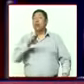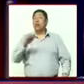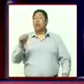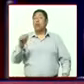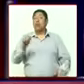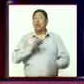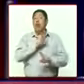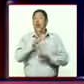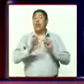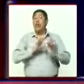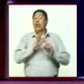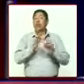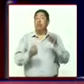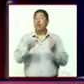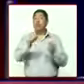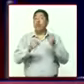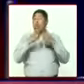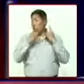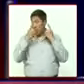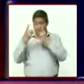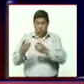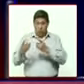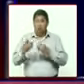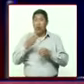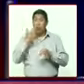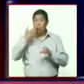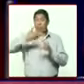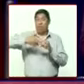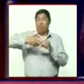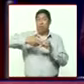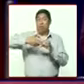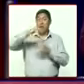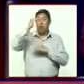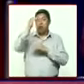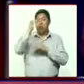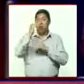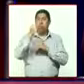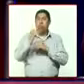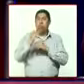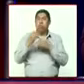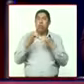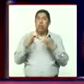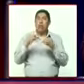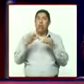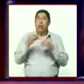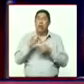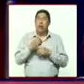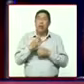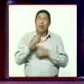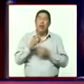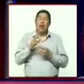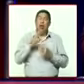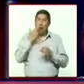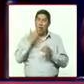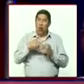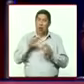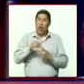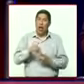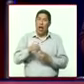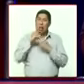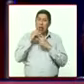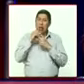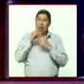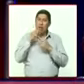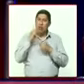Transporte Federado hace una denuncia. Señalan que los surtidores han disminuido la venta de gasolina especial y que ahora se pondera